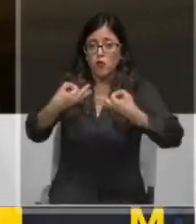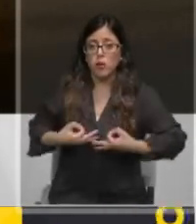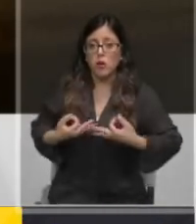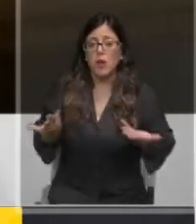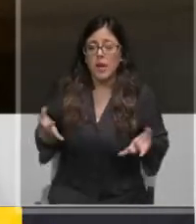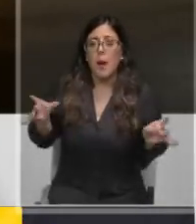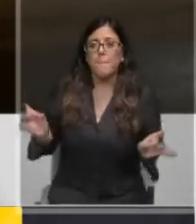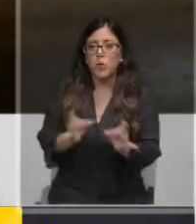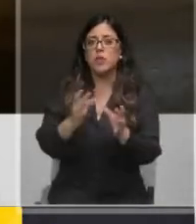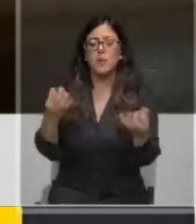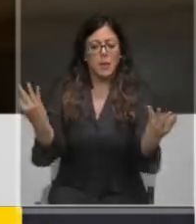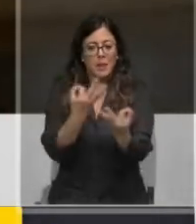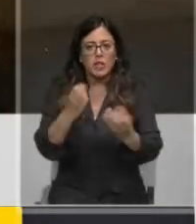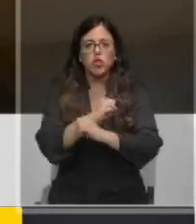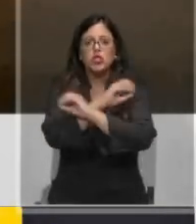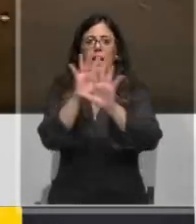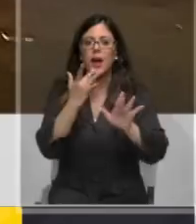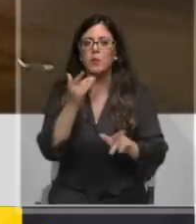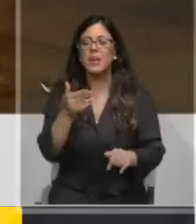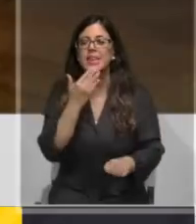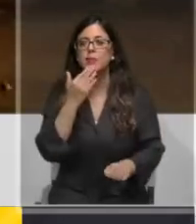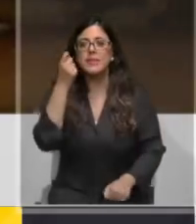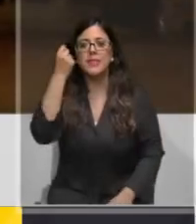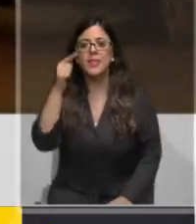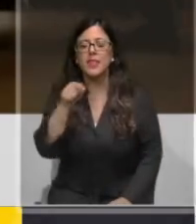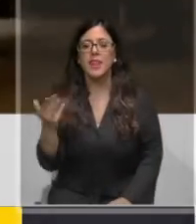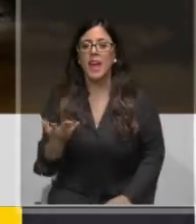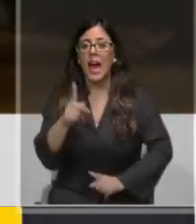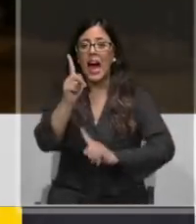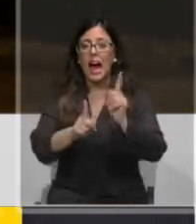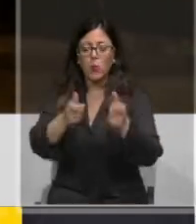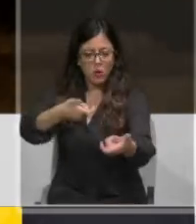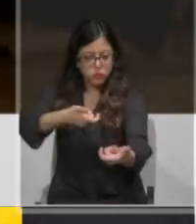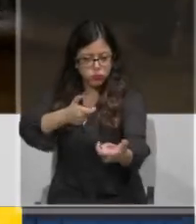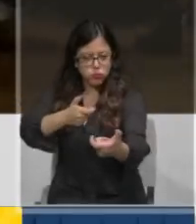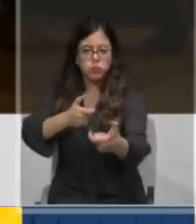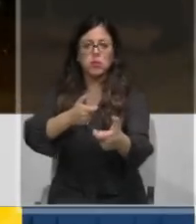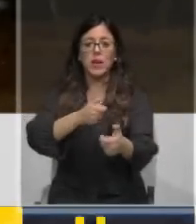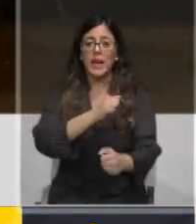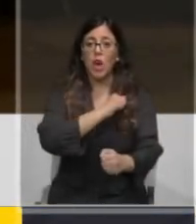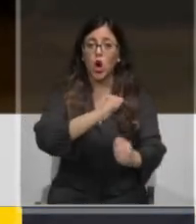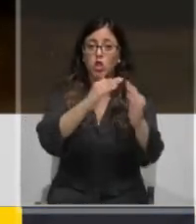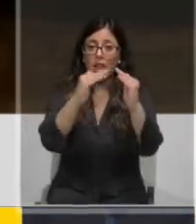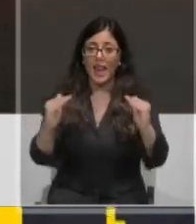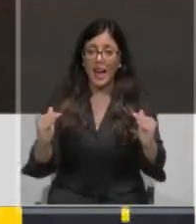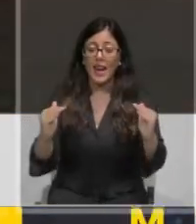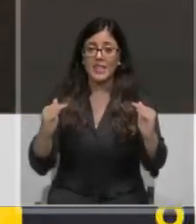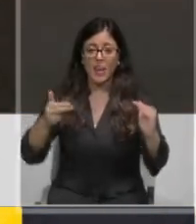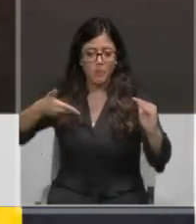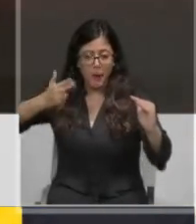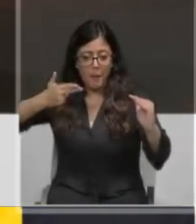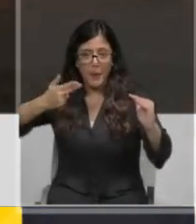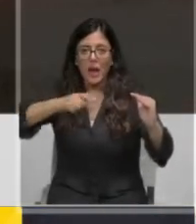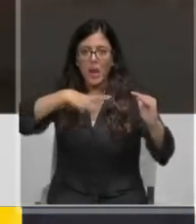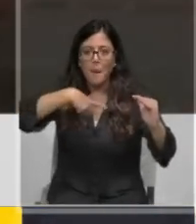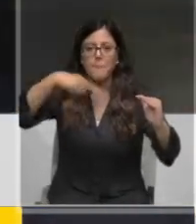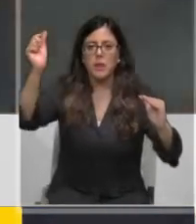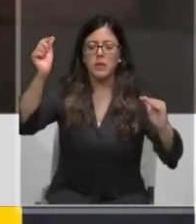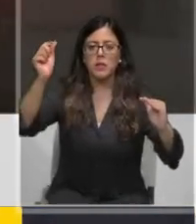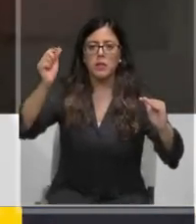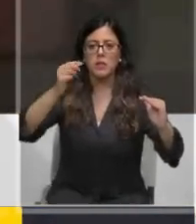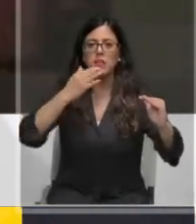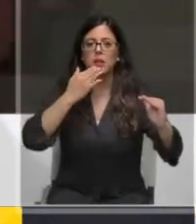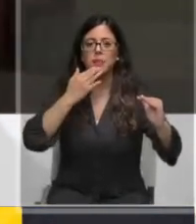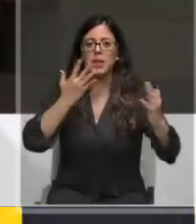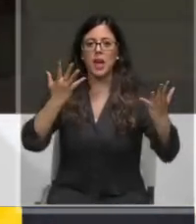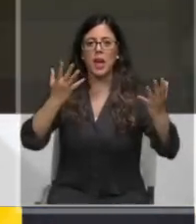ser esclarecida porque uno entiende también que aquellos que dispararon en contra de la vivienda fueron luego lo que arrancan de allí y también se